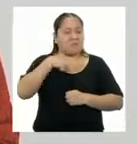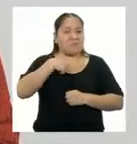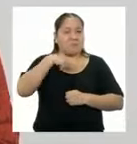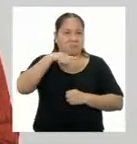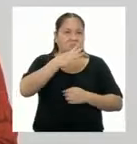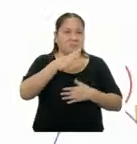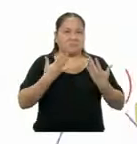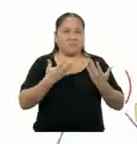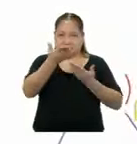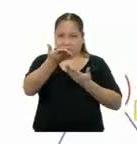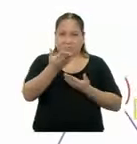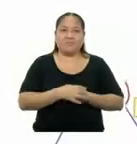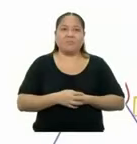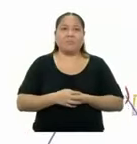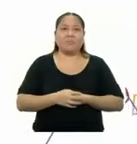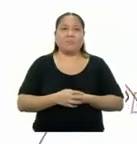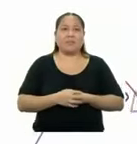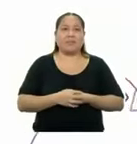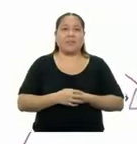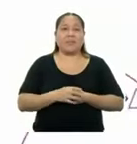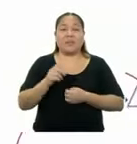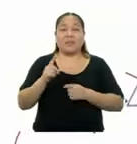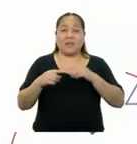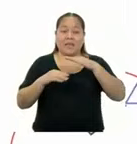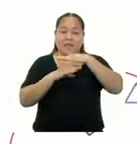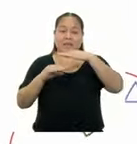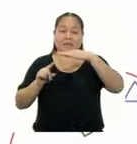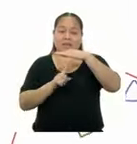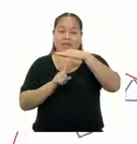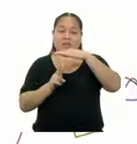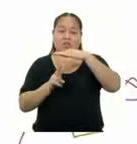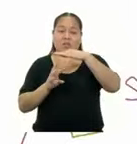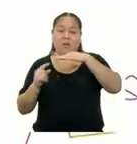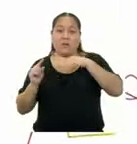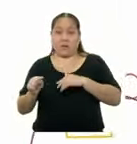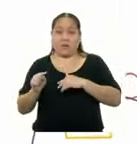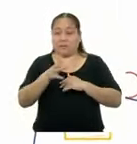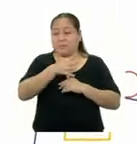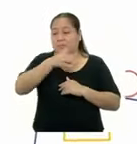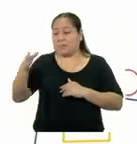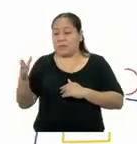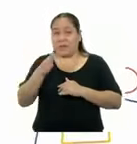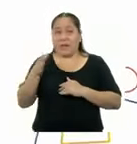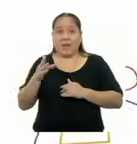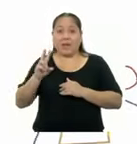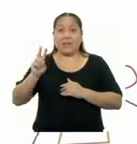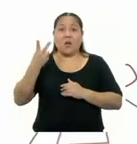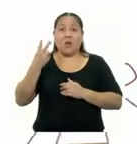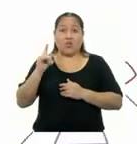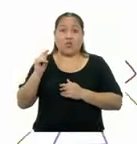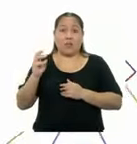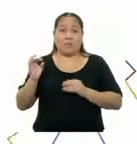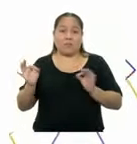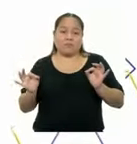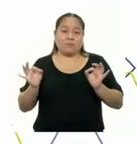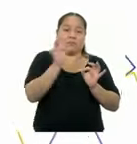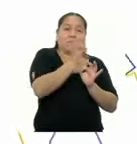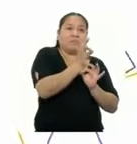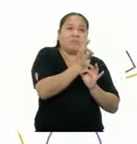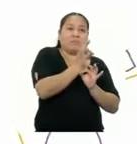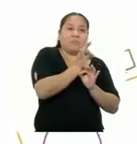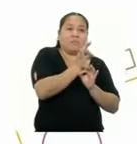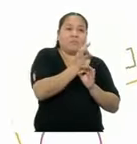sí. Adelante. Como 120 está dividiendo en este lado, o sea en el segundo término, lo paso al primer término